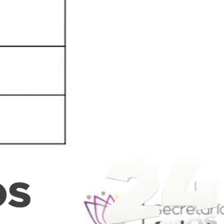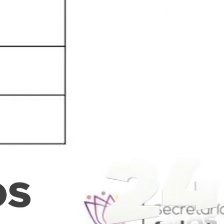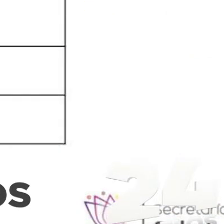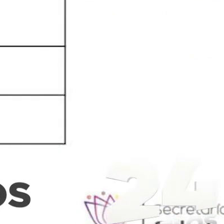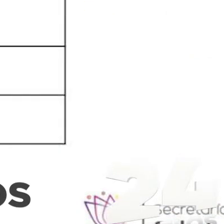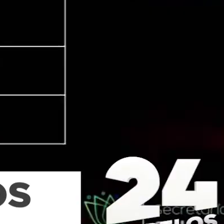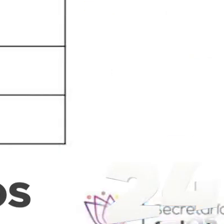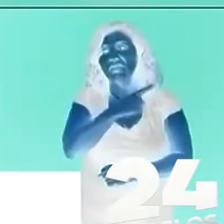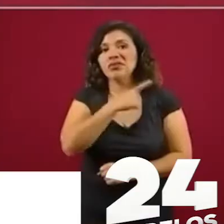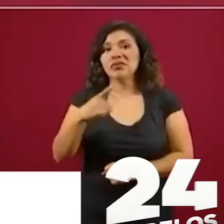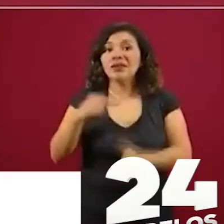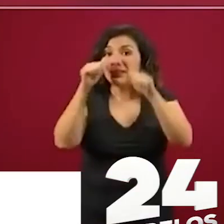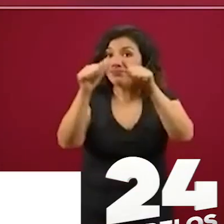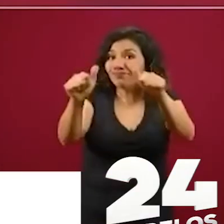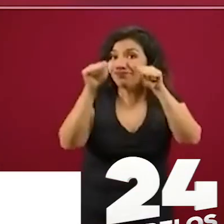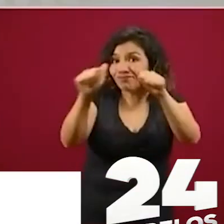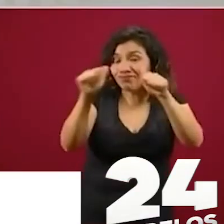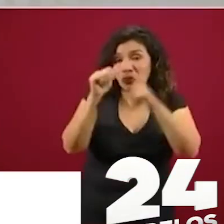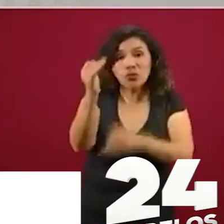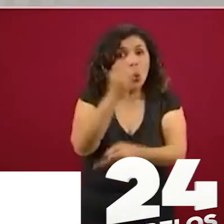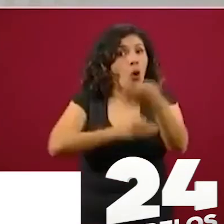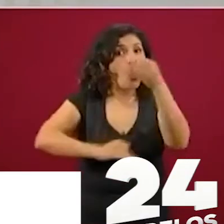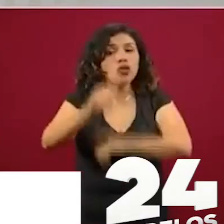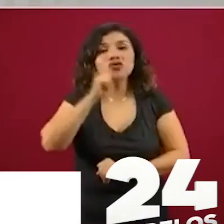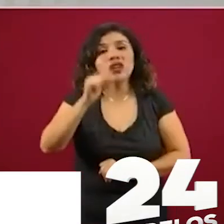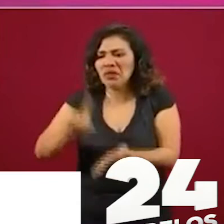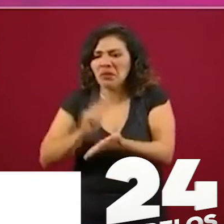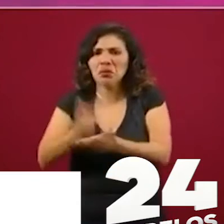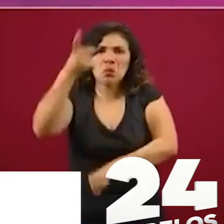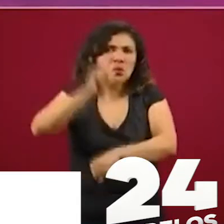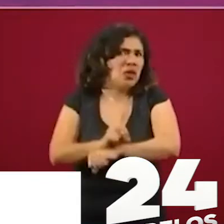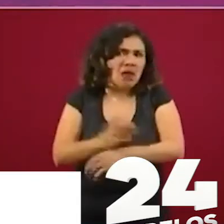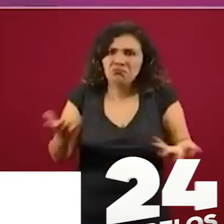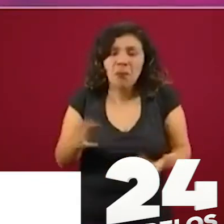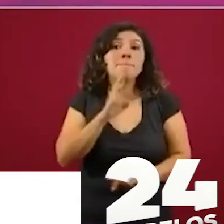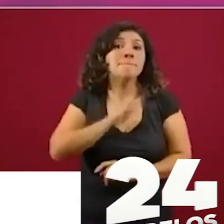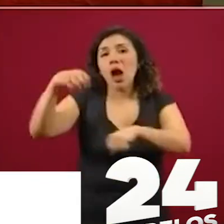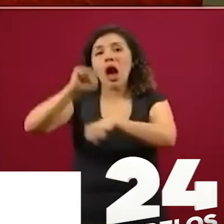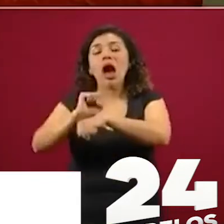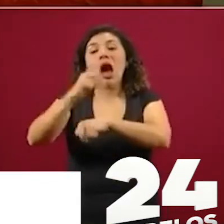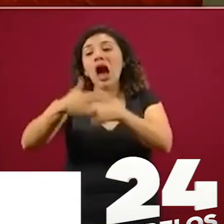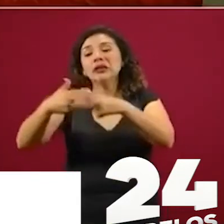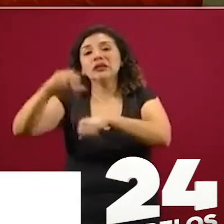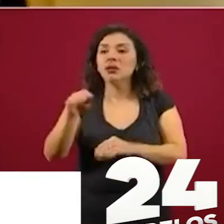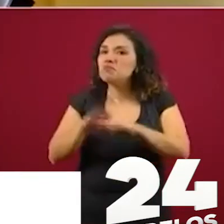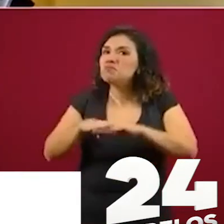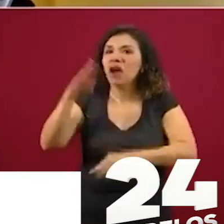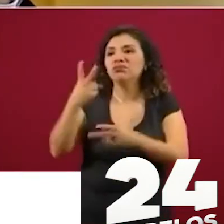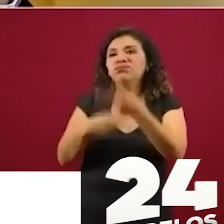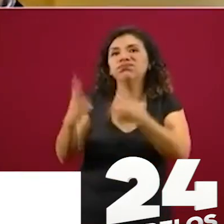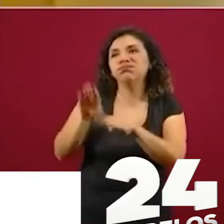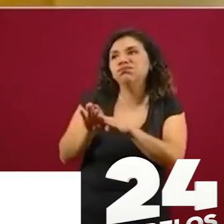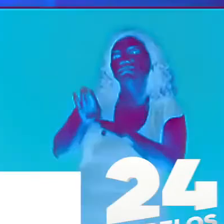26 defunciones. En el contexto nacional, la Secretaría de Salud del Gobierno de México actualizó las nuevas cifras de COVID-19. De